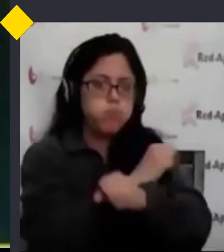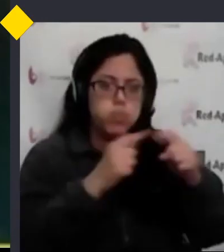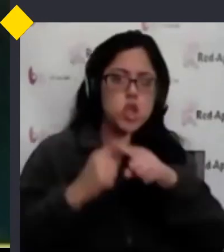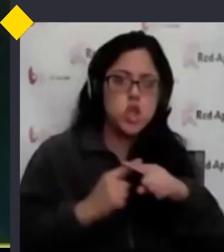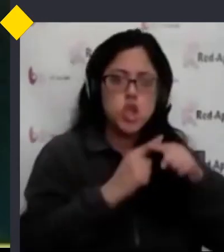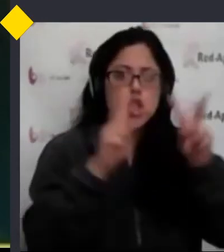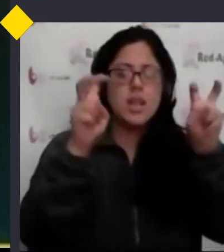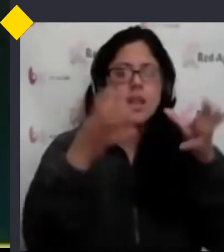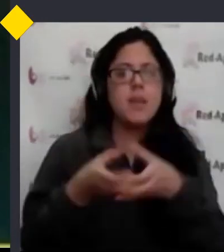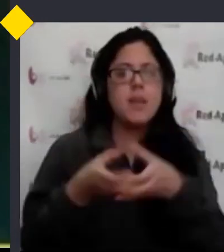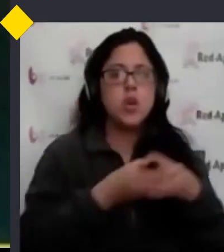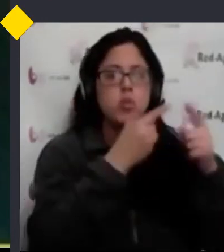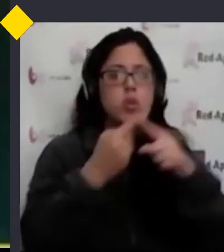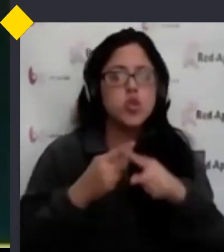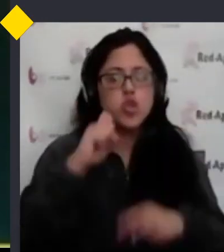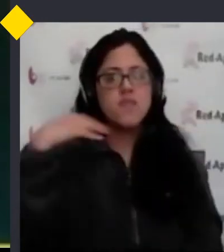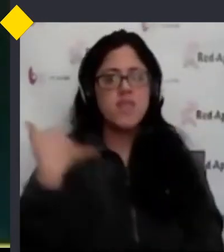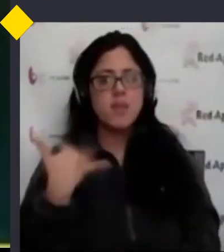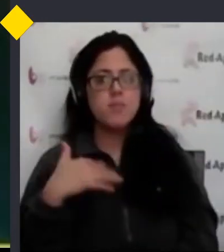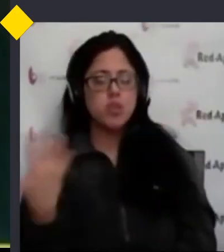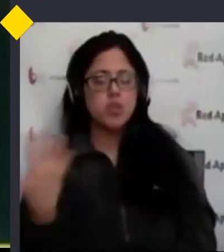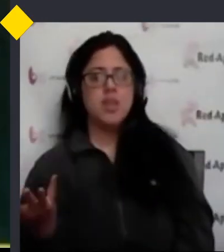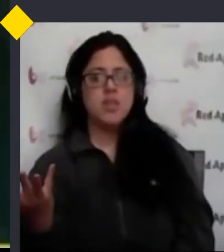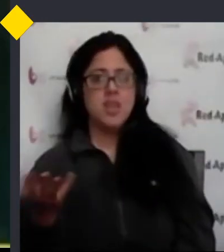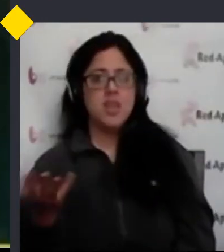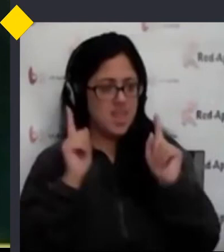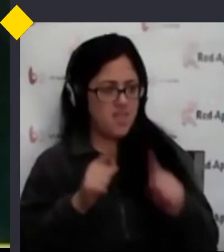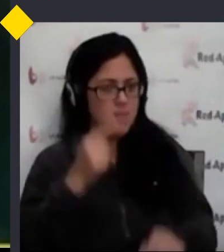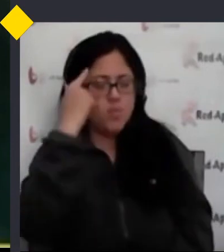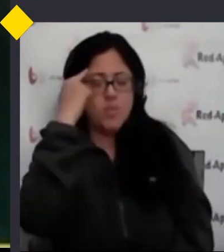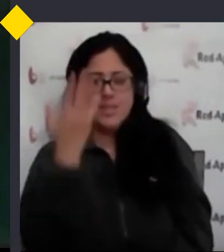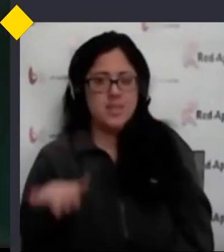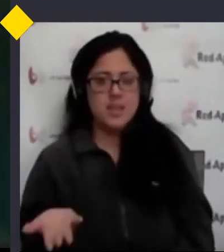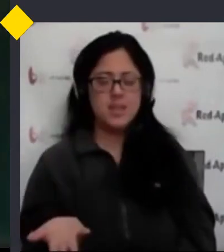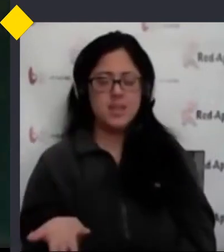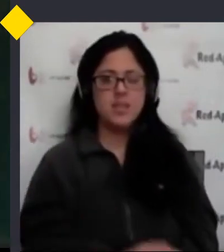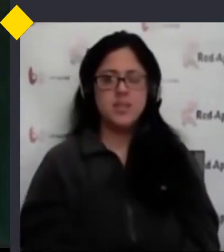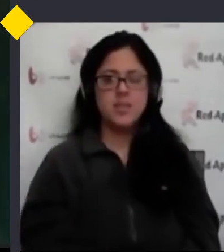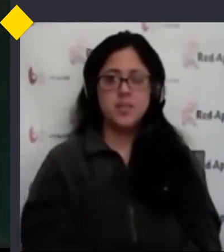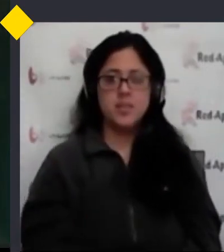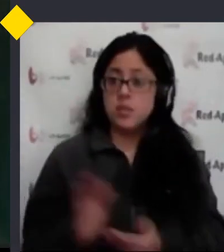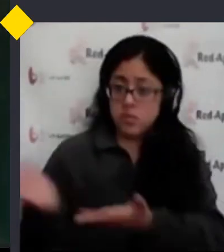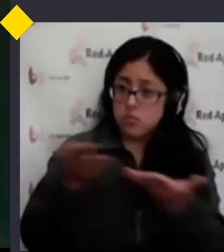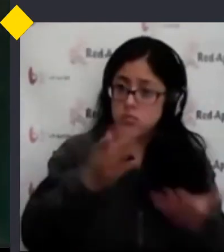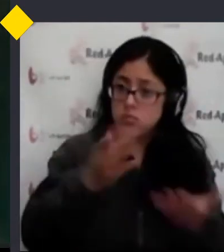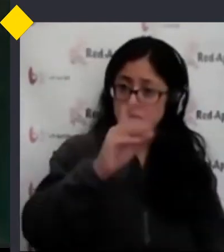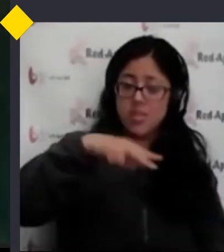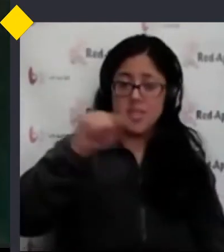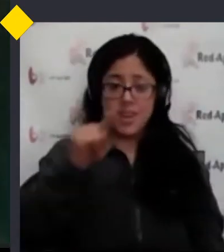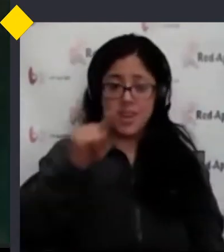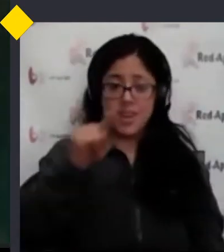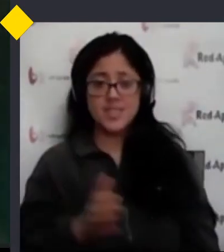quizás clave, el tema número uno que tenemos que mirar. Dale nomás, Denise. Sí.